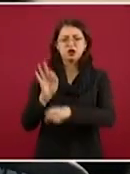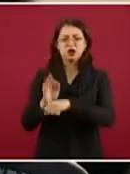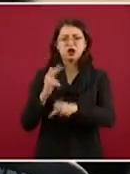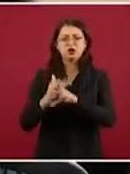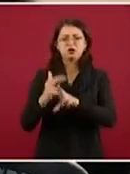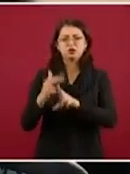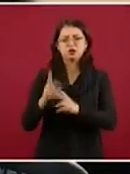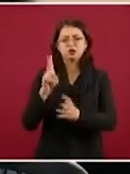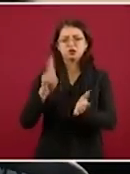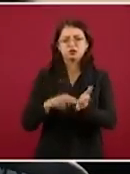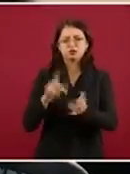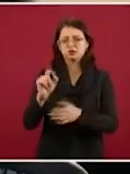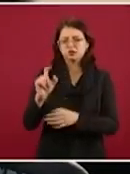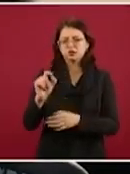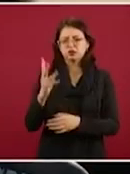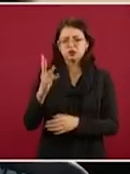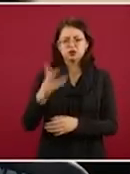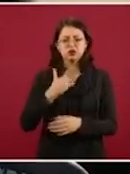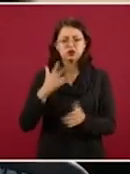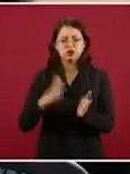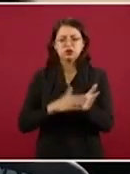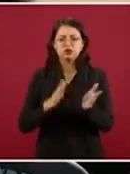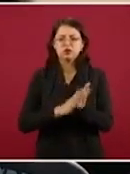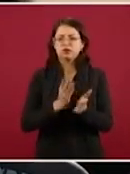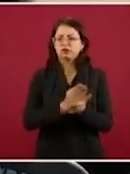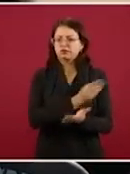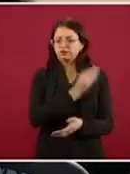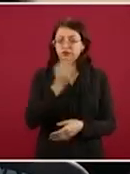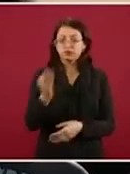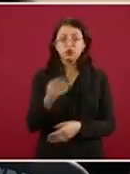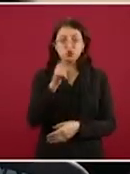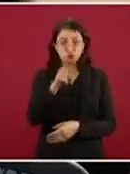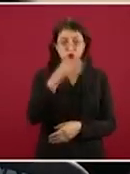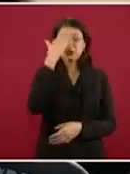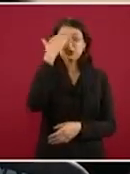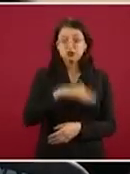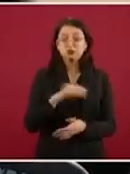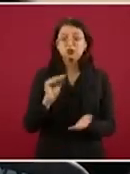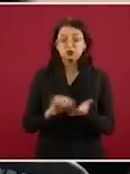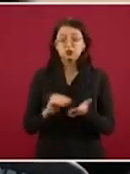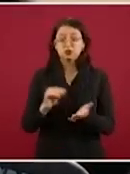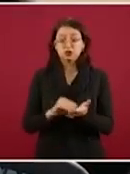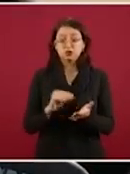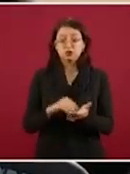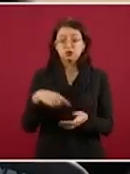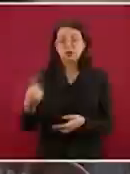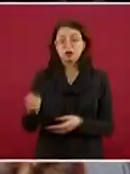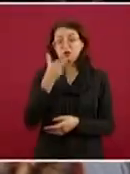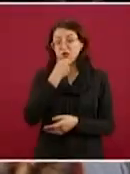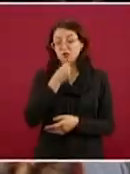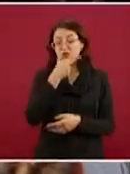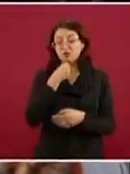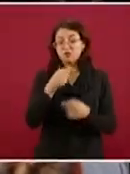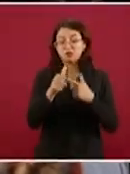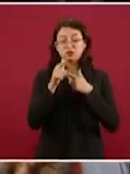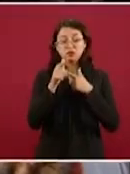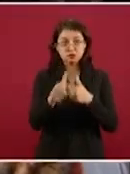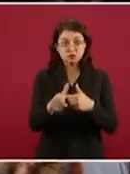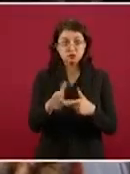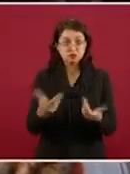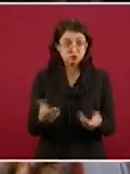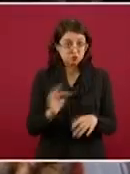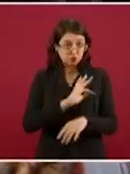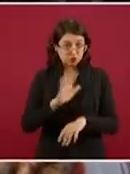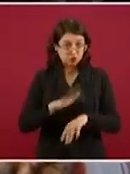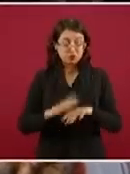los documentos que le entregaremos. Quisiéramos saber si tenía conocimiento de esto y si nos pudiera aclarar esta situación. No, gracias. Tenía